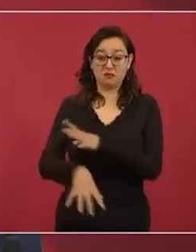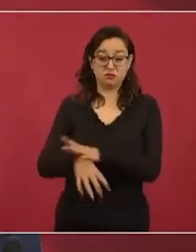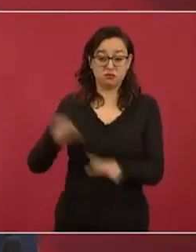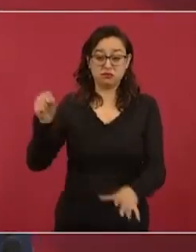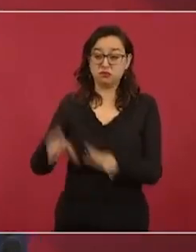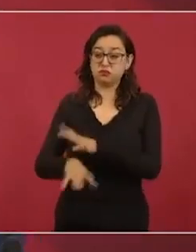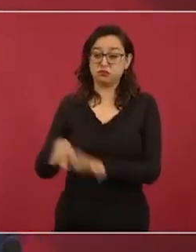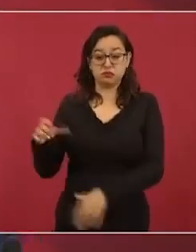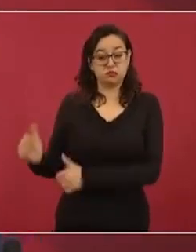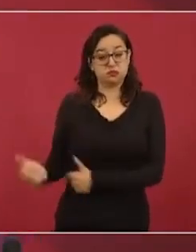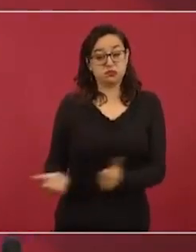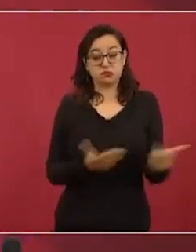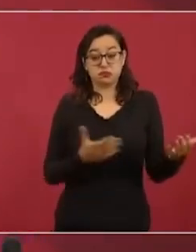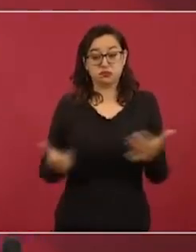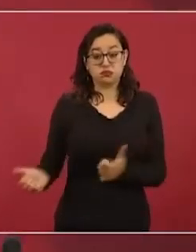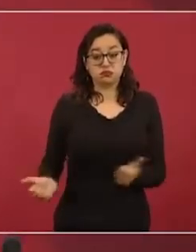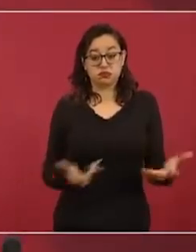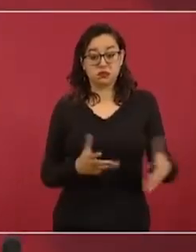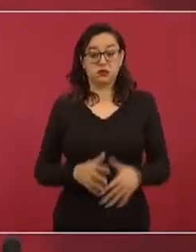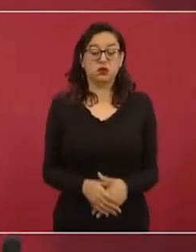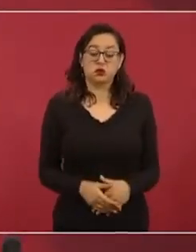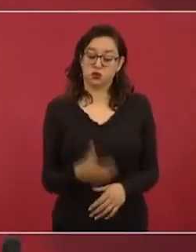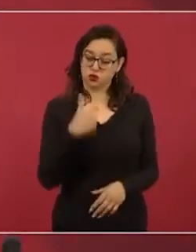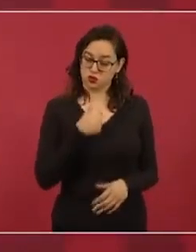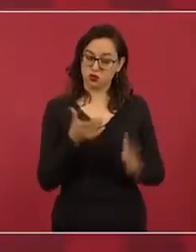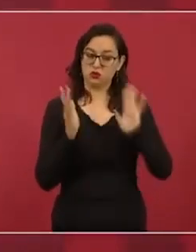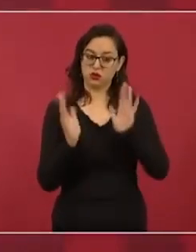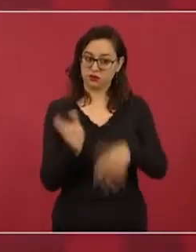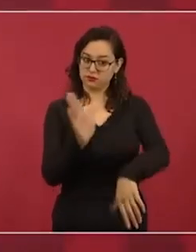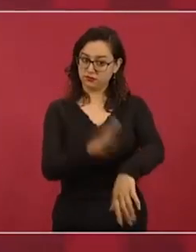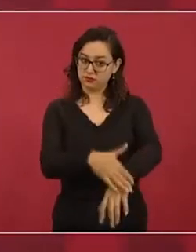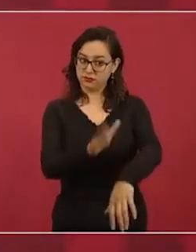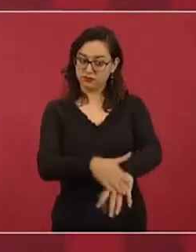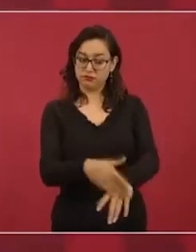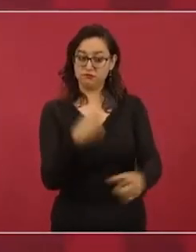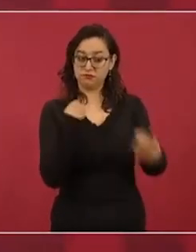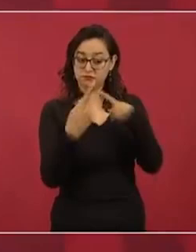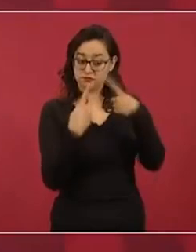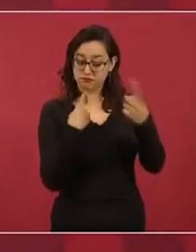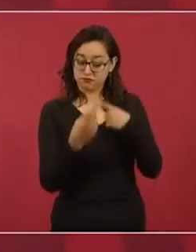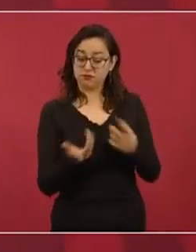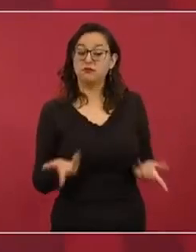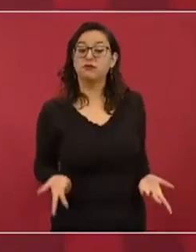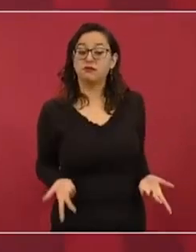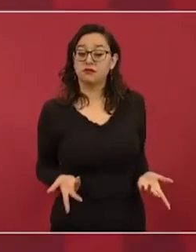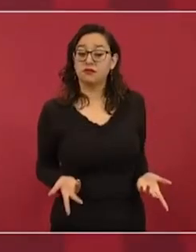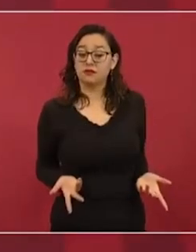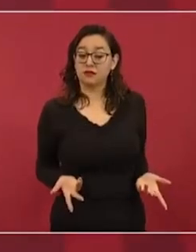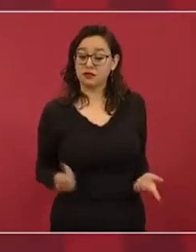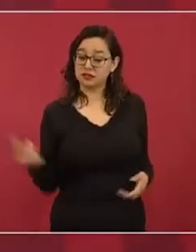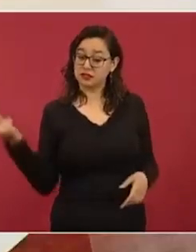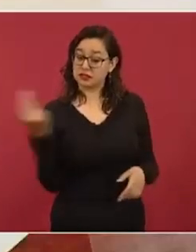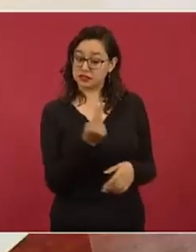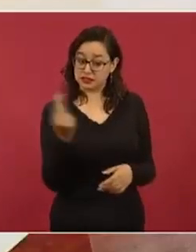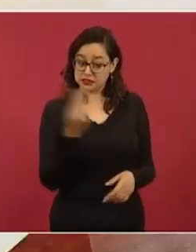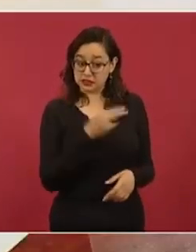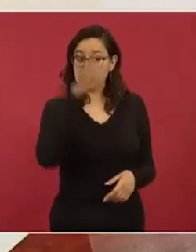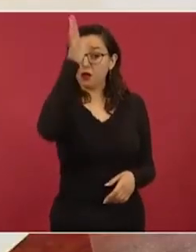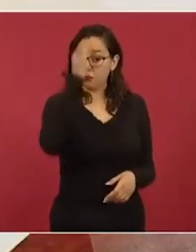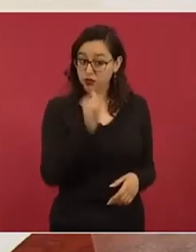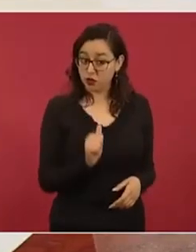Y ya les dije, o hay un acuerdo, con toda claridad, a lo mejor eso no les gustó.